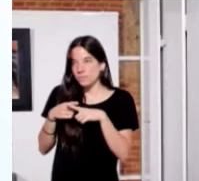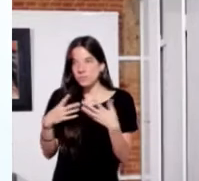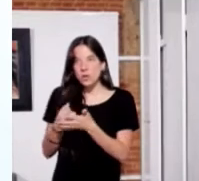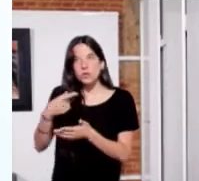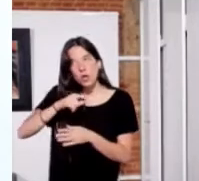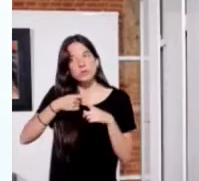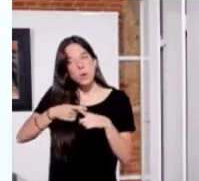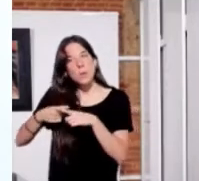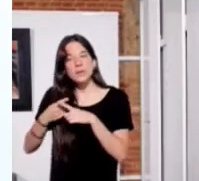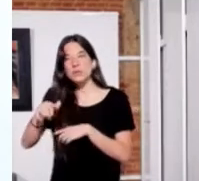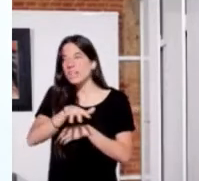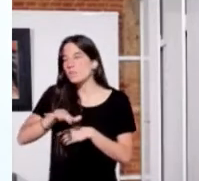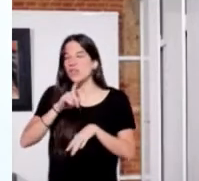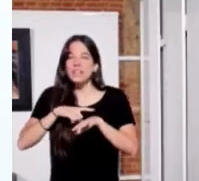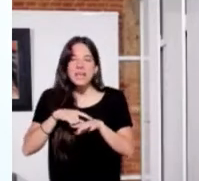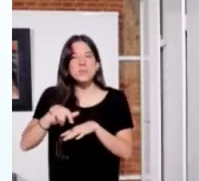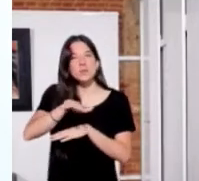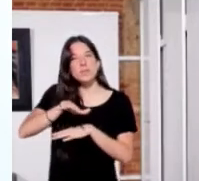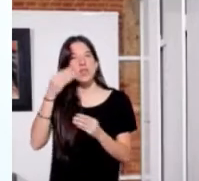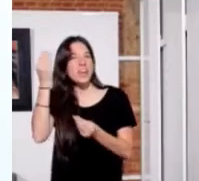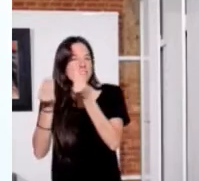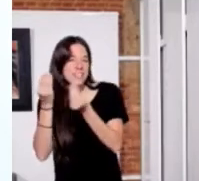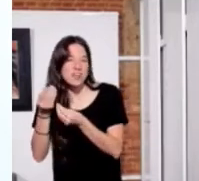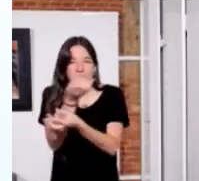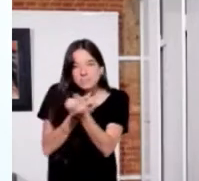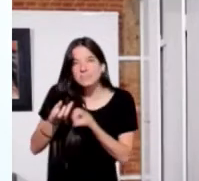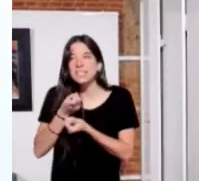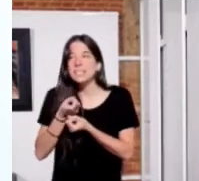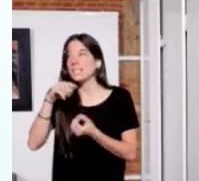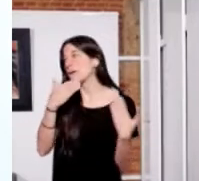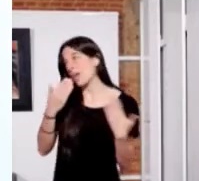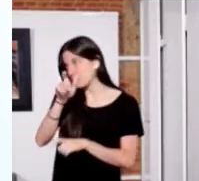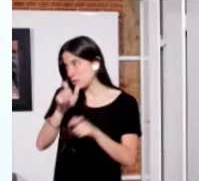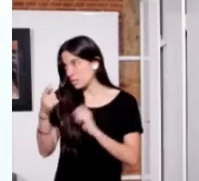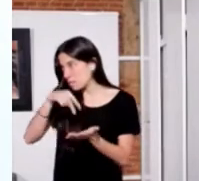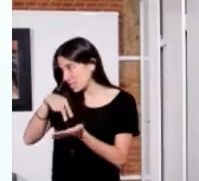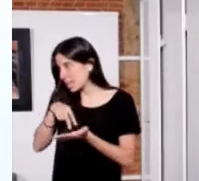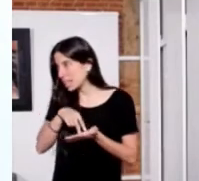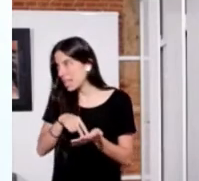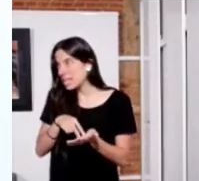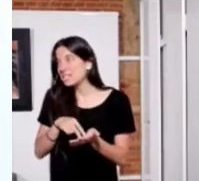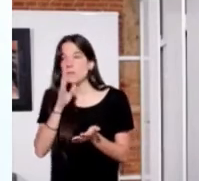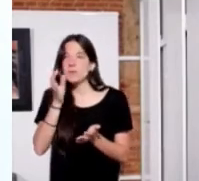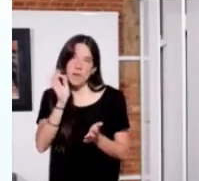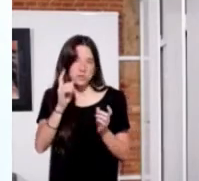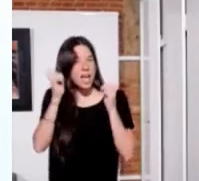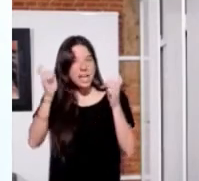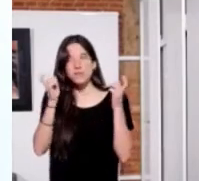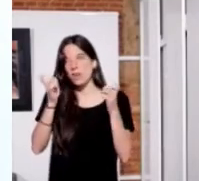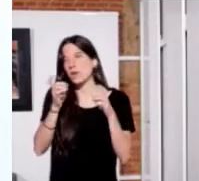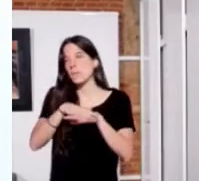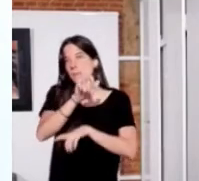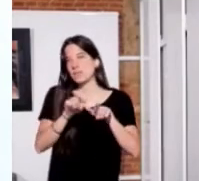espacio de tiempo de reflexión, ¿no? Agradeceros a los que estáis aquí presentes. Yo creo que es un esfuerzo para los que estamos en